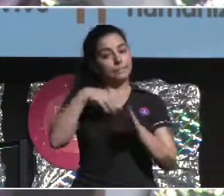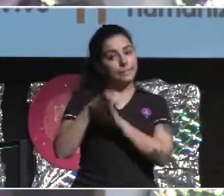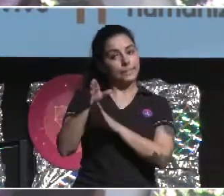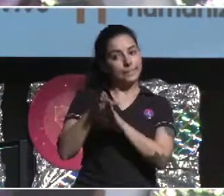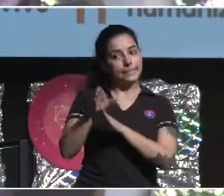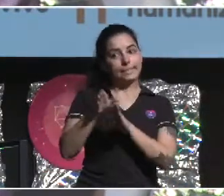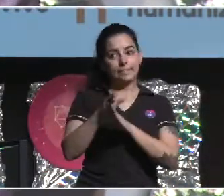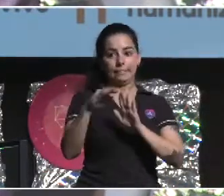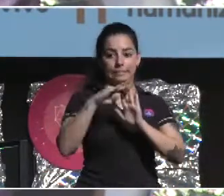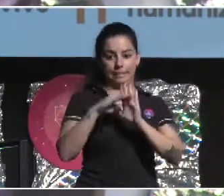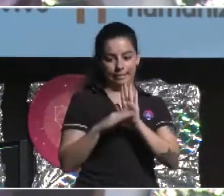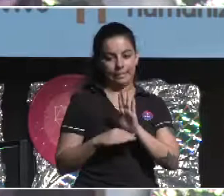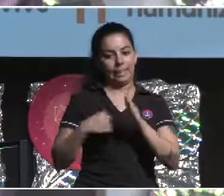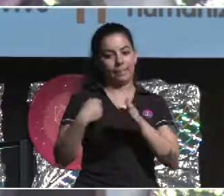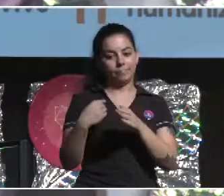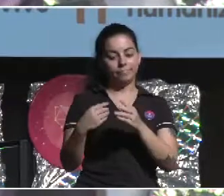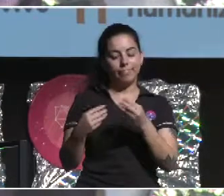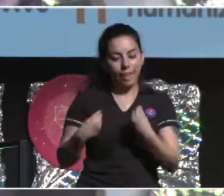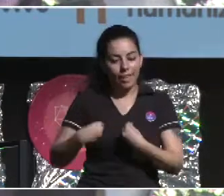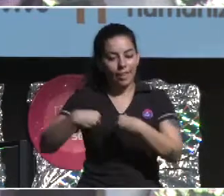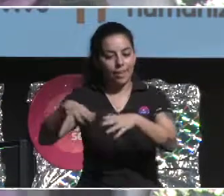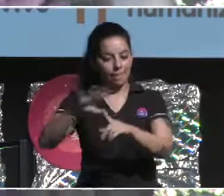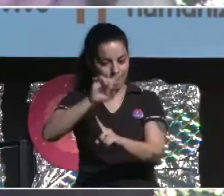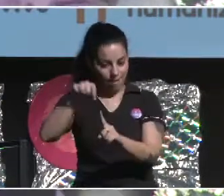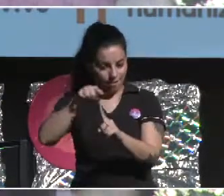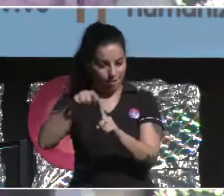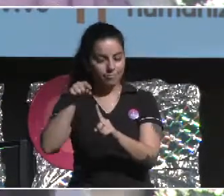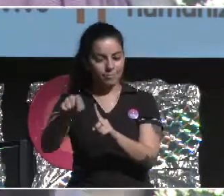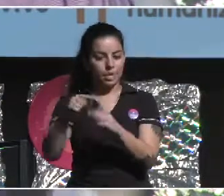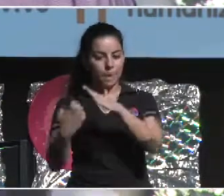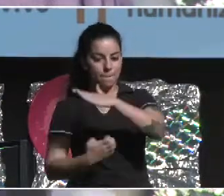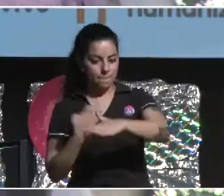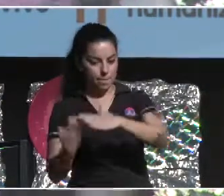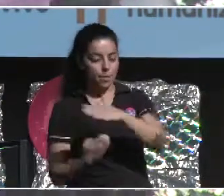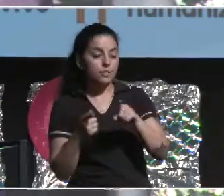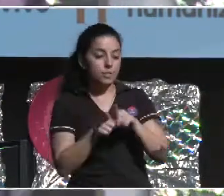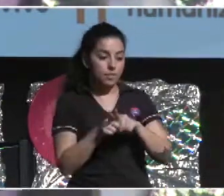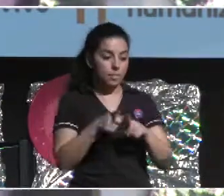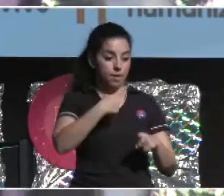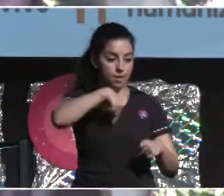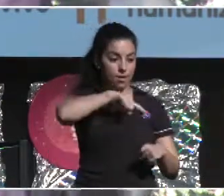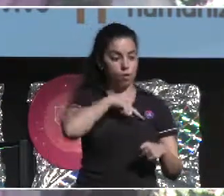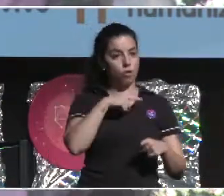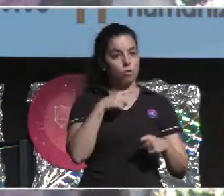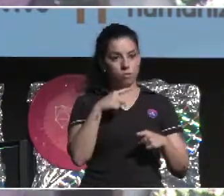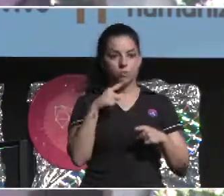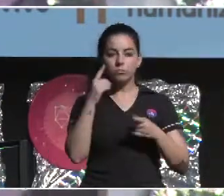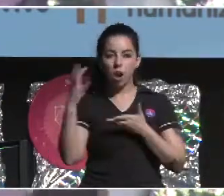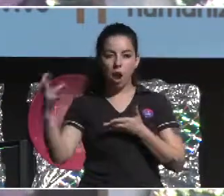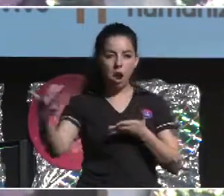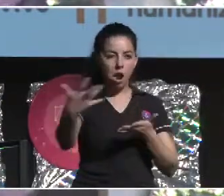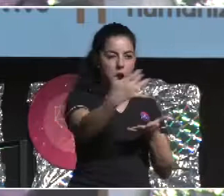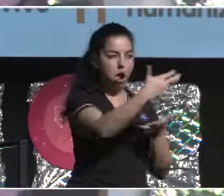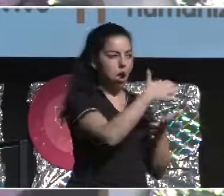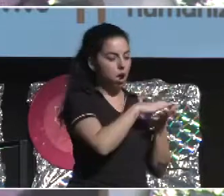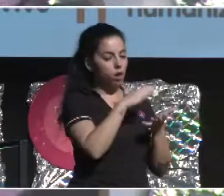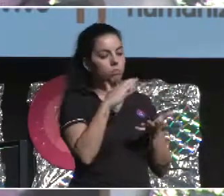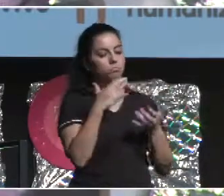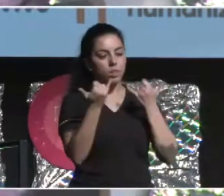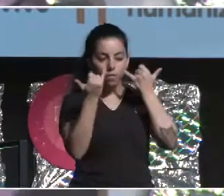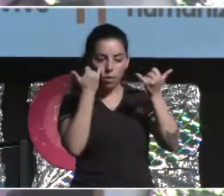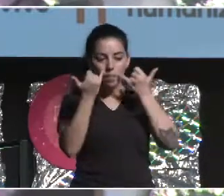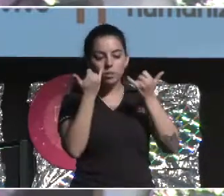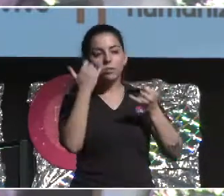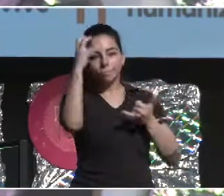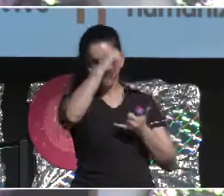también les sirven a las empresas. Un poco también el aprendizaje que tuvimos acá con Unidos por los ODS fue